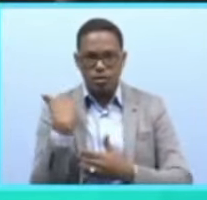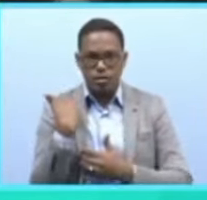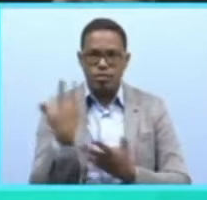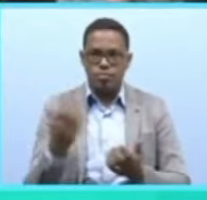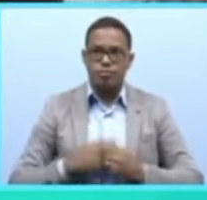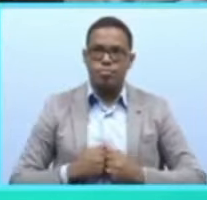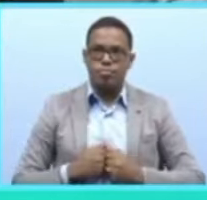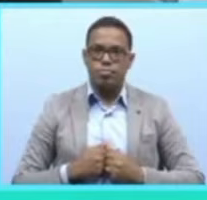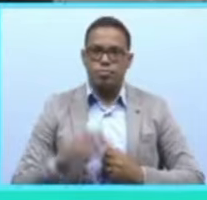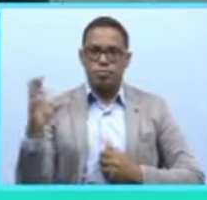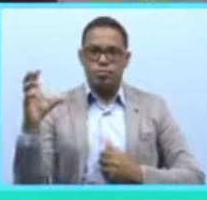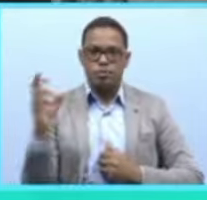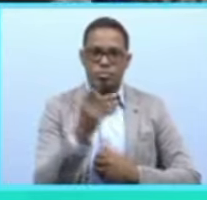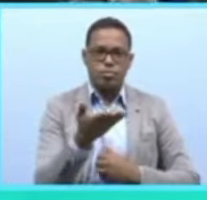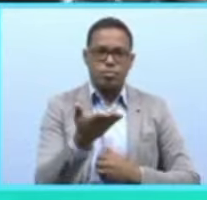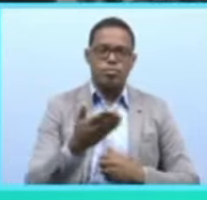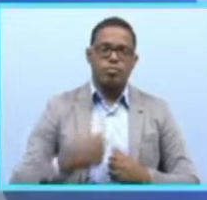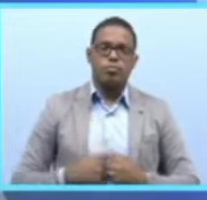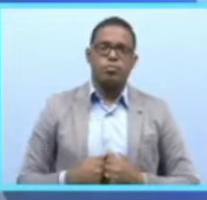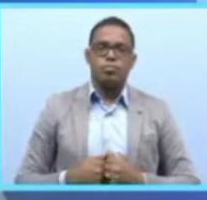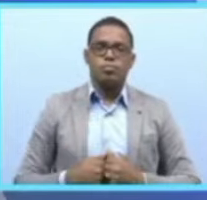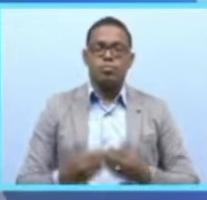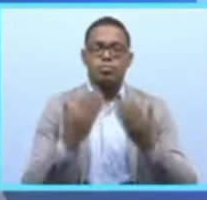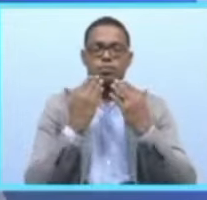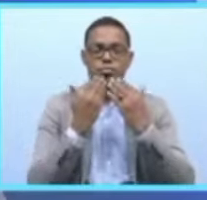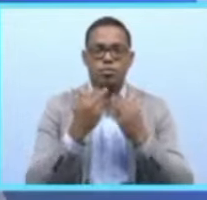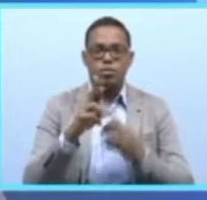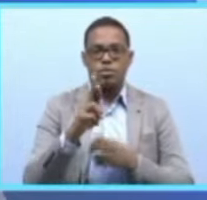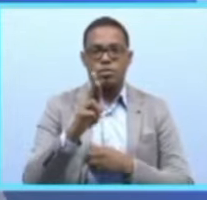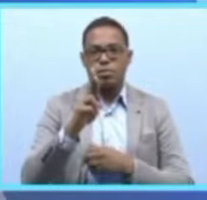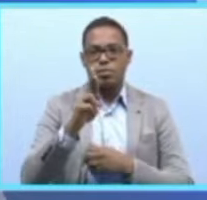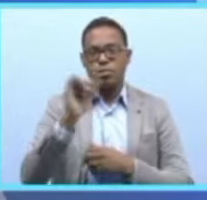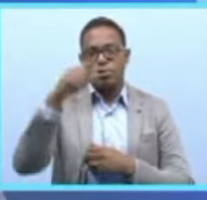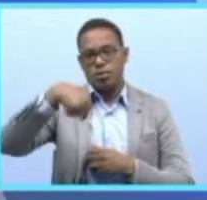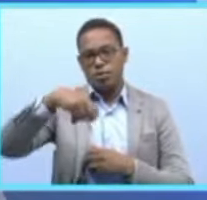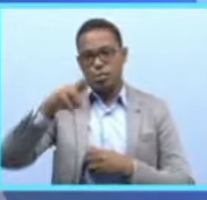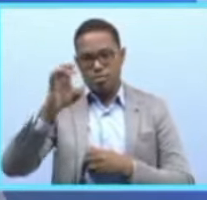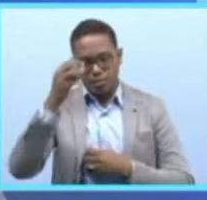manejo. Retorno con ustedes. Bueno, gracias, Riquelvis, por estas informaciones.